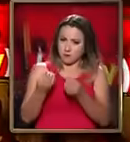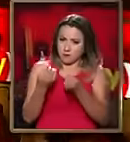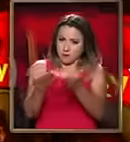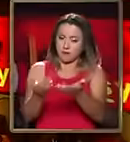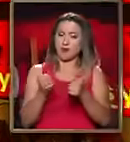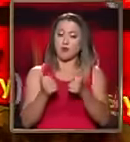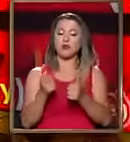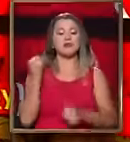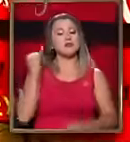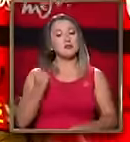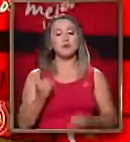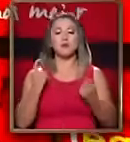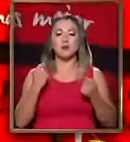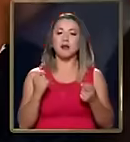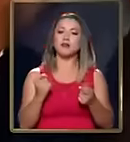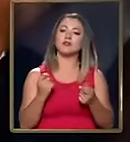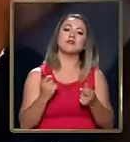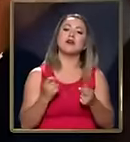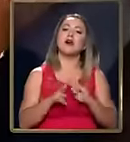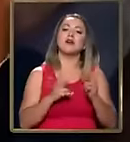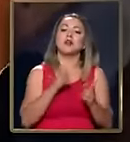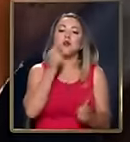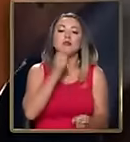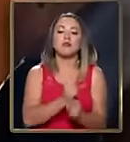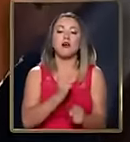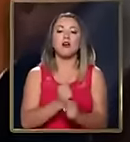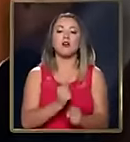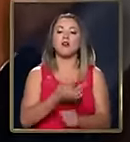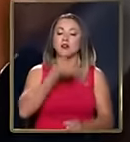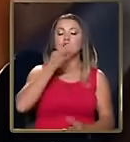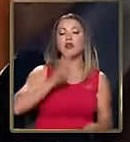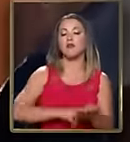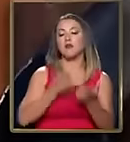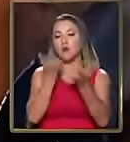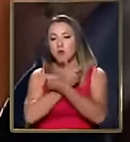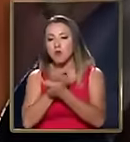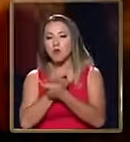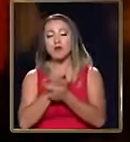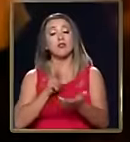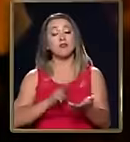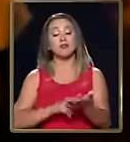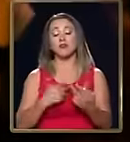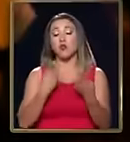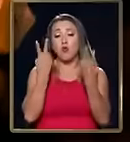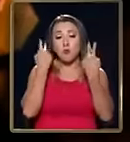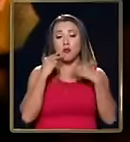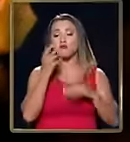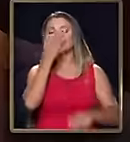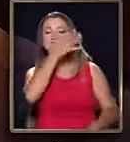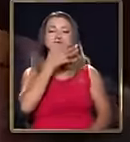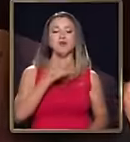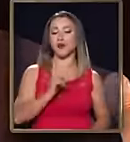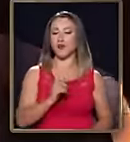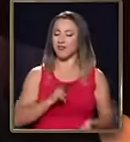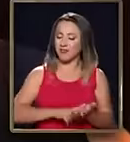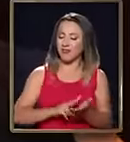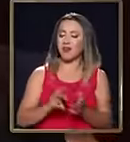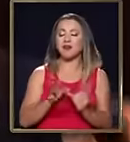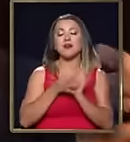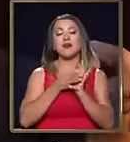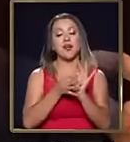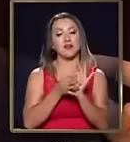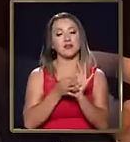Perdona que te siempre interrumpa. He tratado de hacer un trabajo muy honesto desde el humor y de verdad que lo recibo con mucha humildad, esos aplausos y este